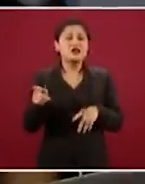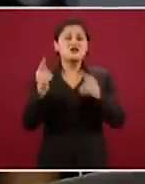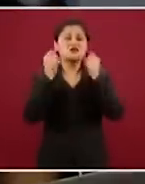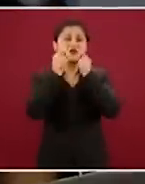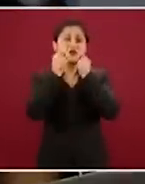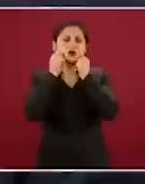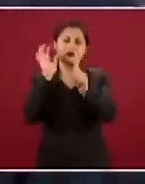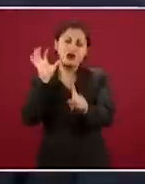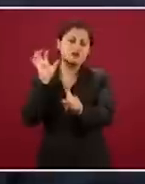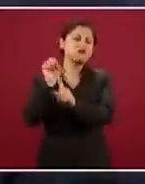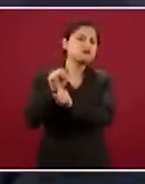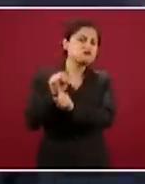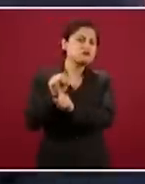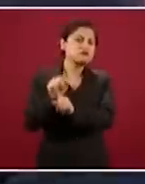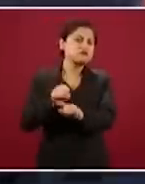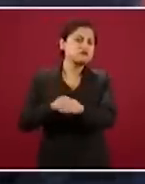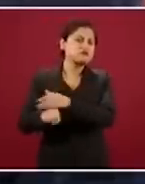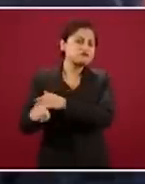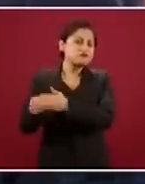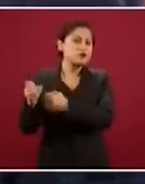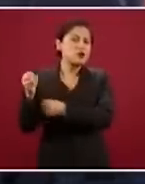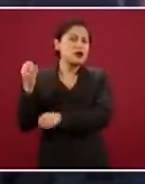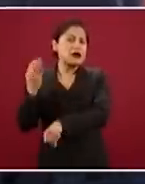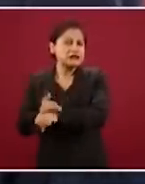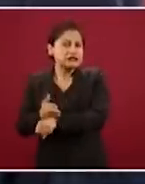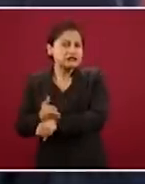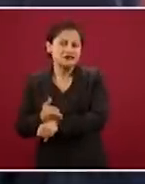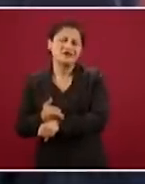castigar, la justicia es prevenir.